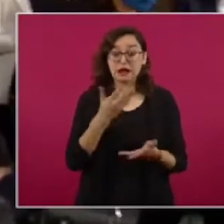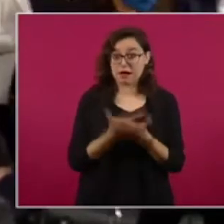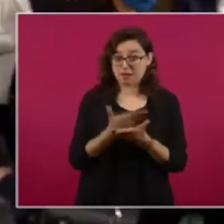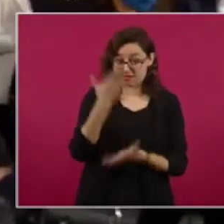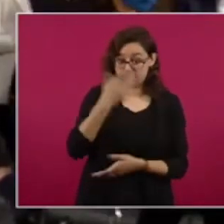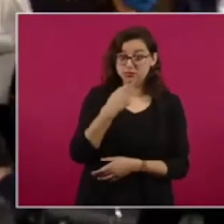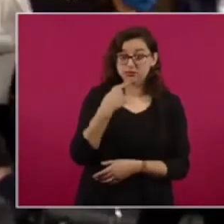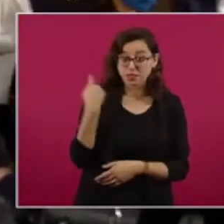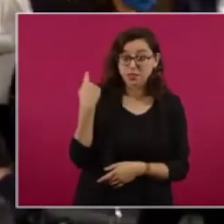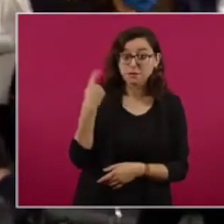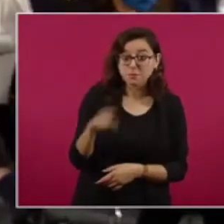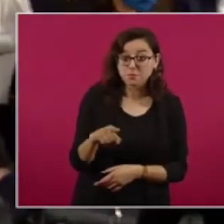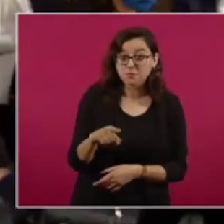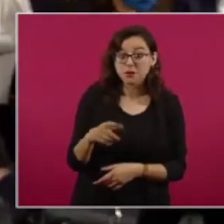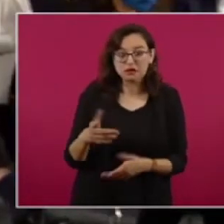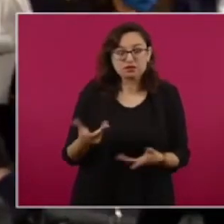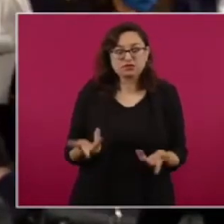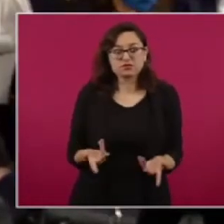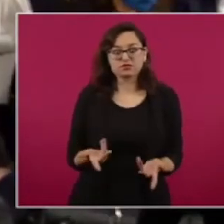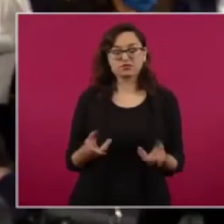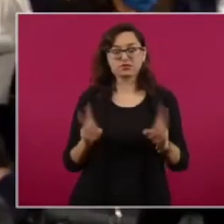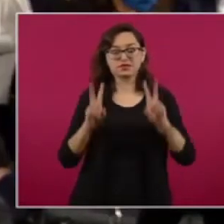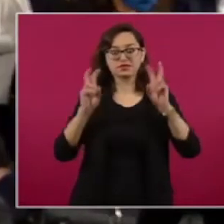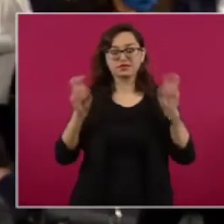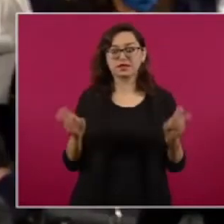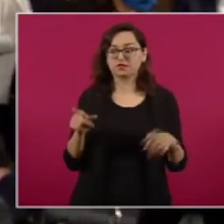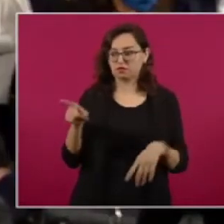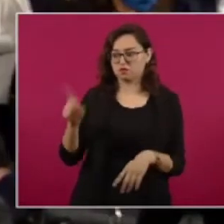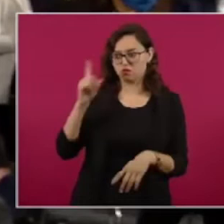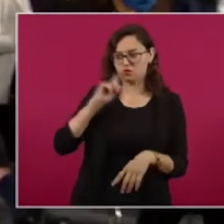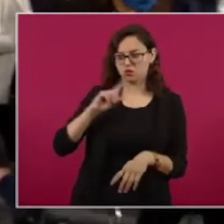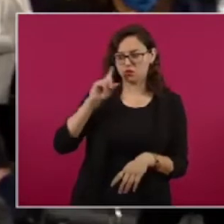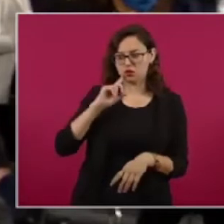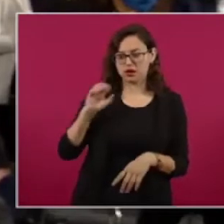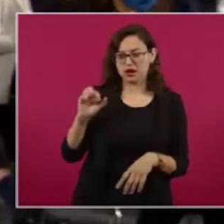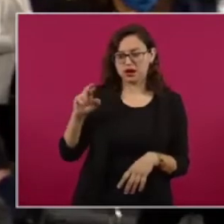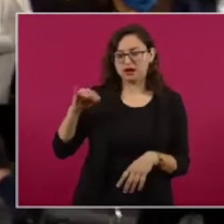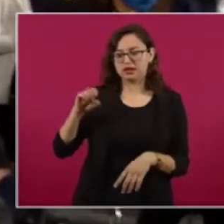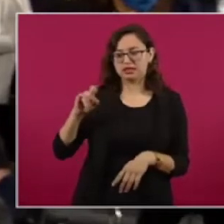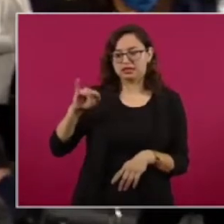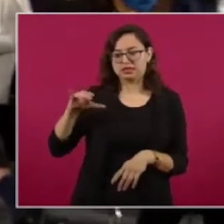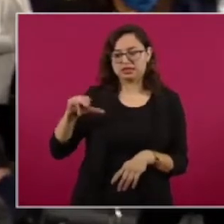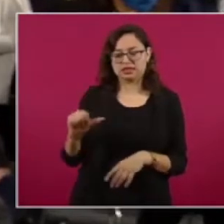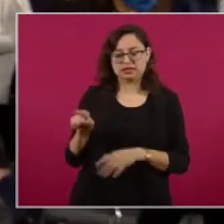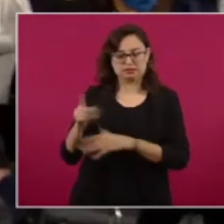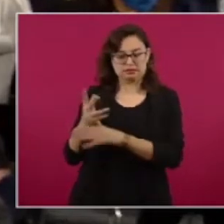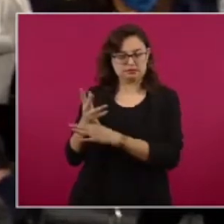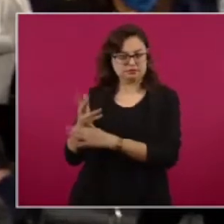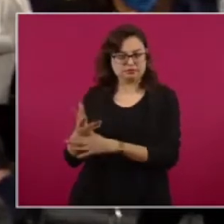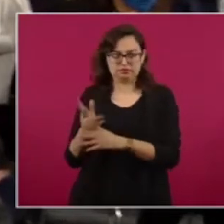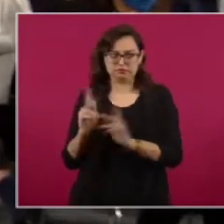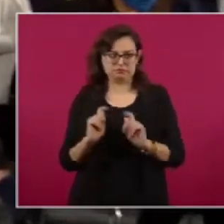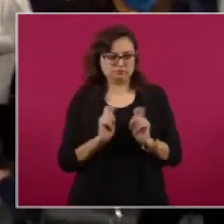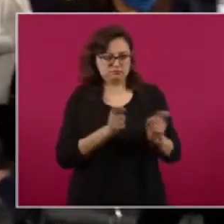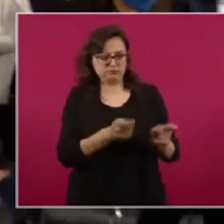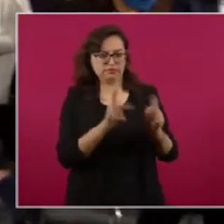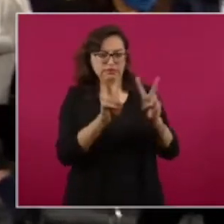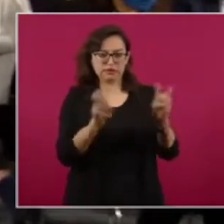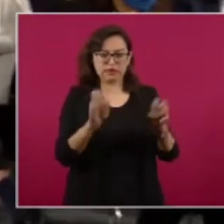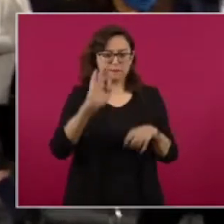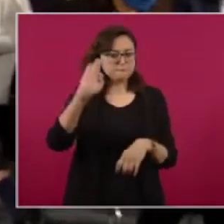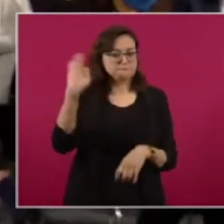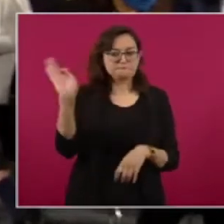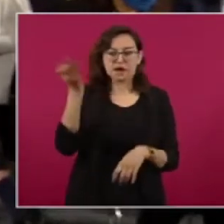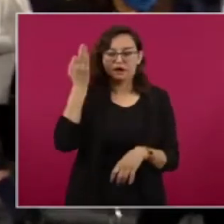presentar ustedes al tratarse, pues como dice la abogada Ernestina Godoy, de un tema federal, y también si hubo algún